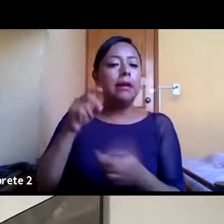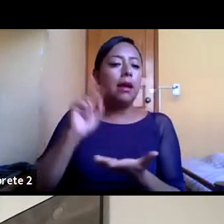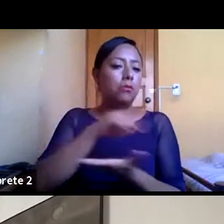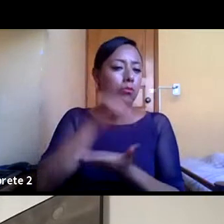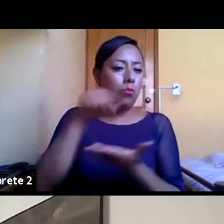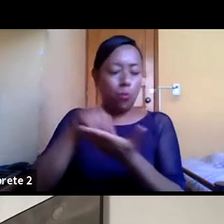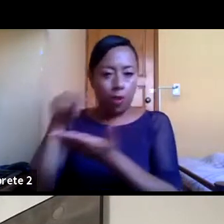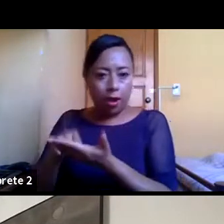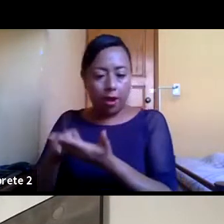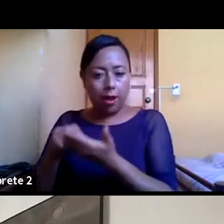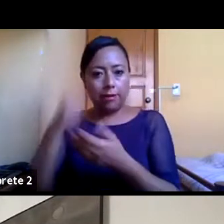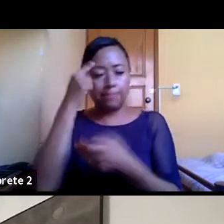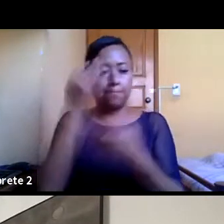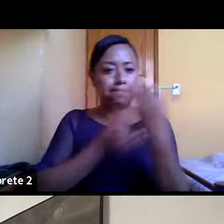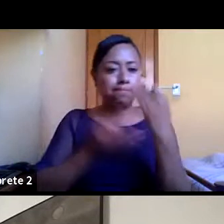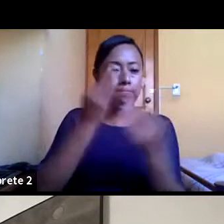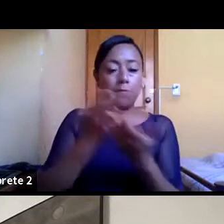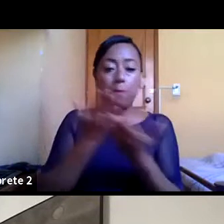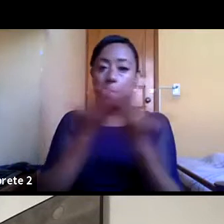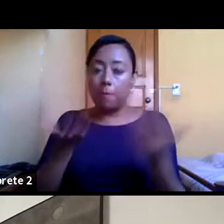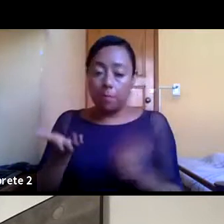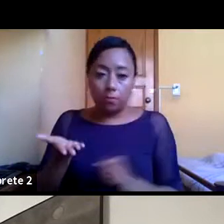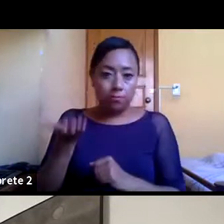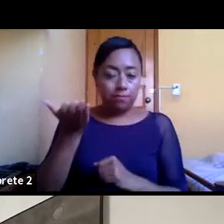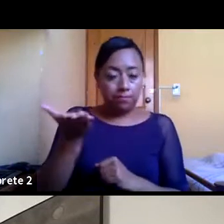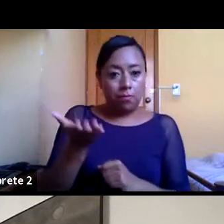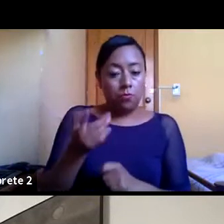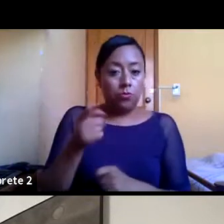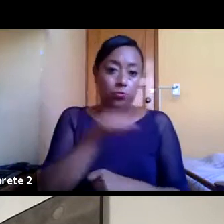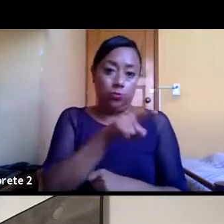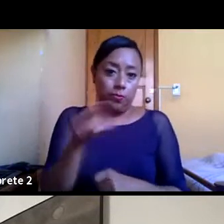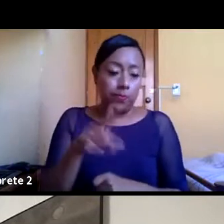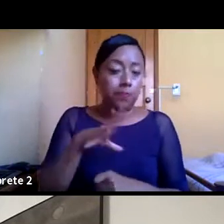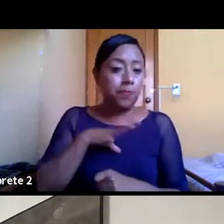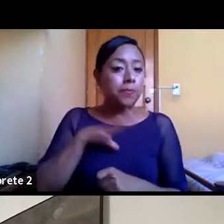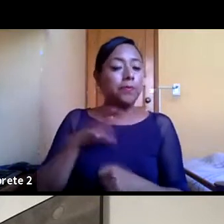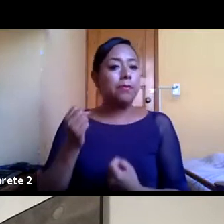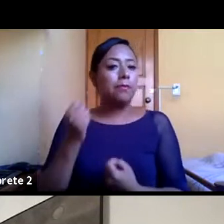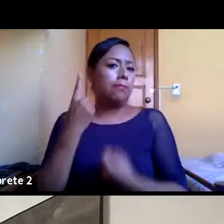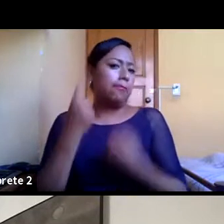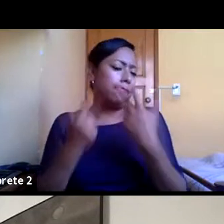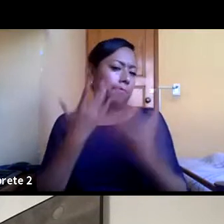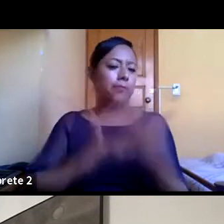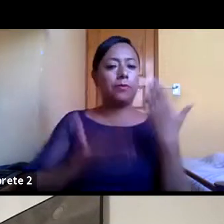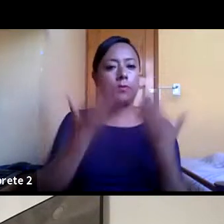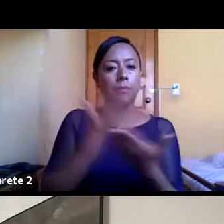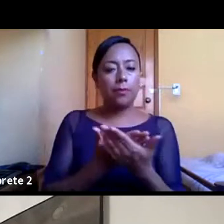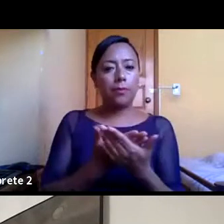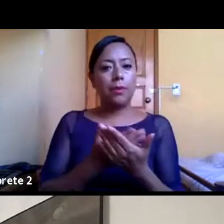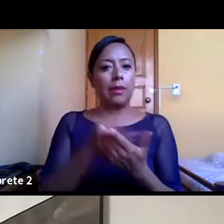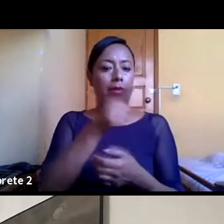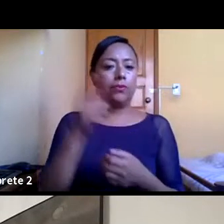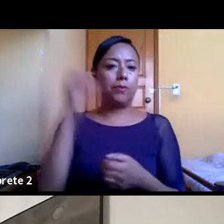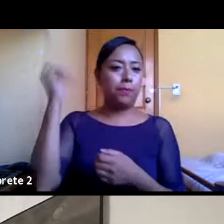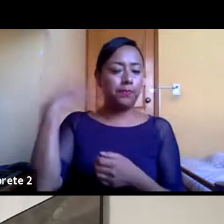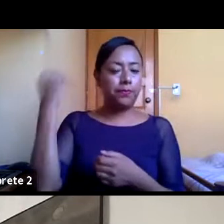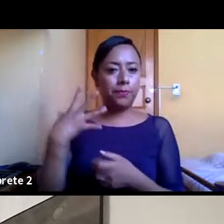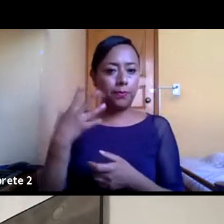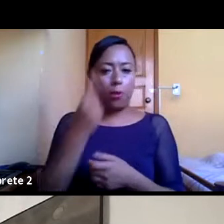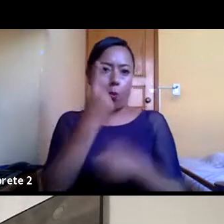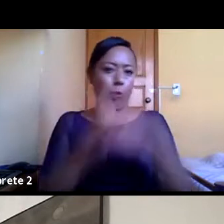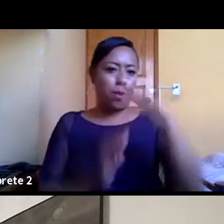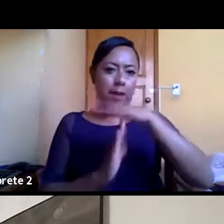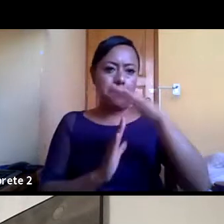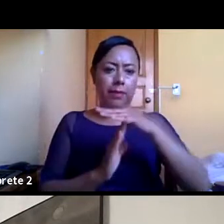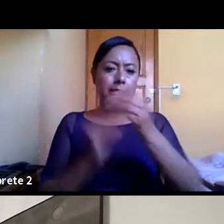les solicitaría que en el caso de tener alguna propuesta de ponente para alguna de las mesas, lo hicieran llegar a esta presidencia más tarde